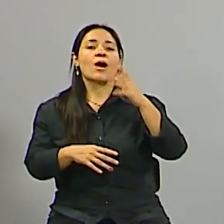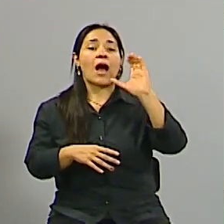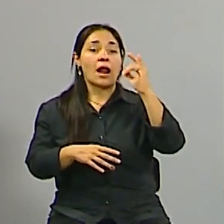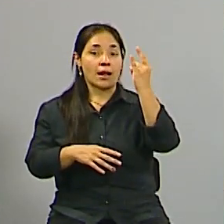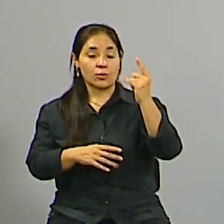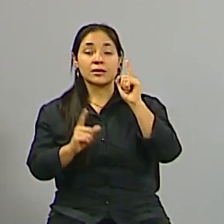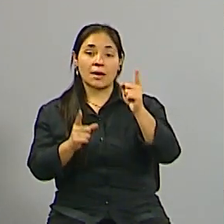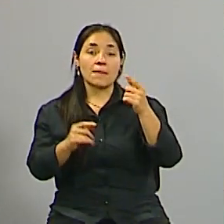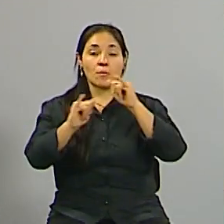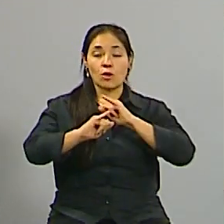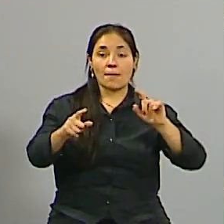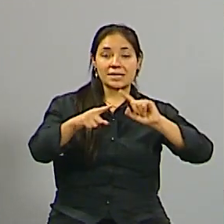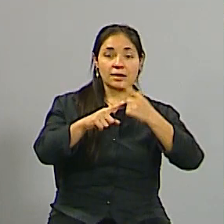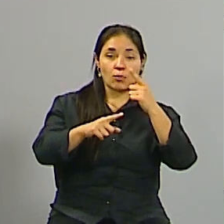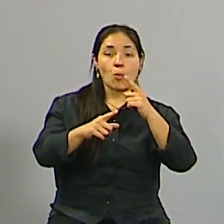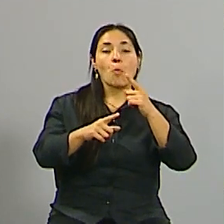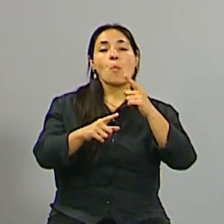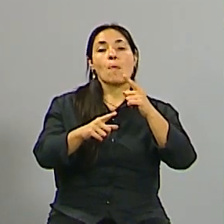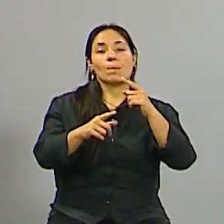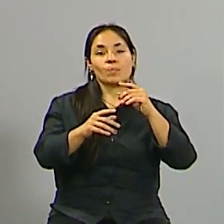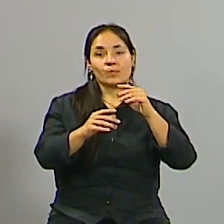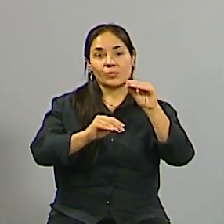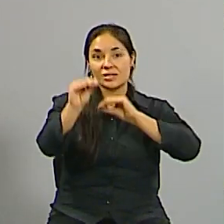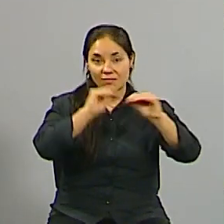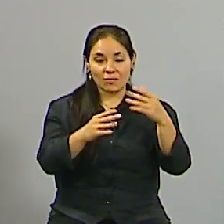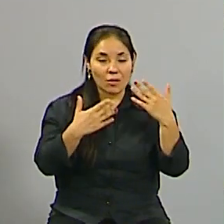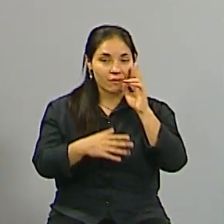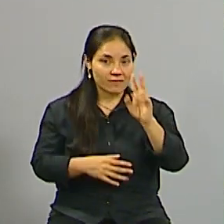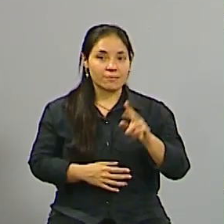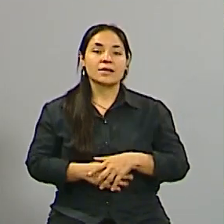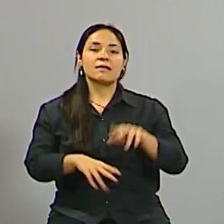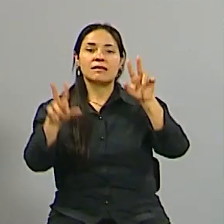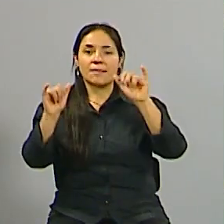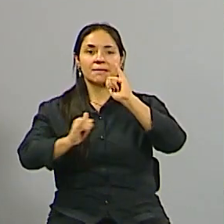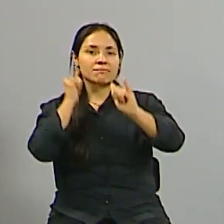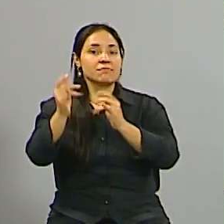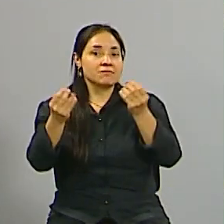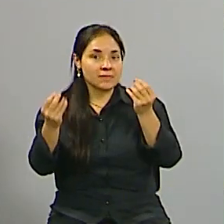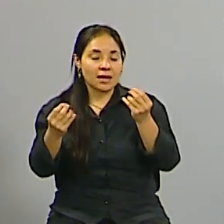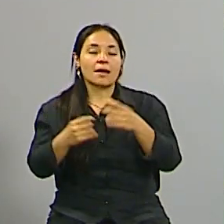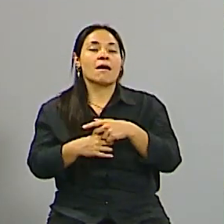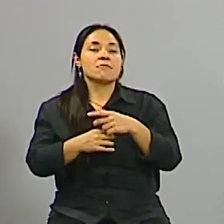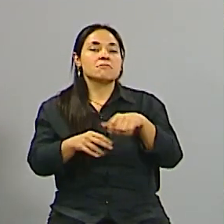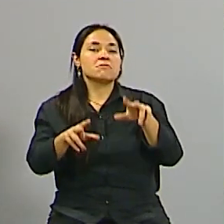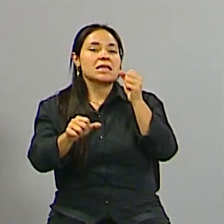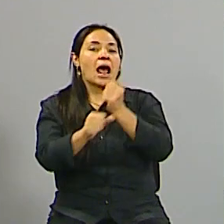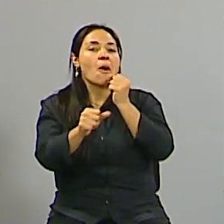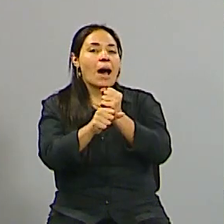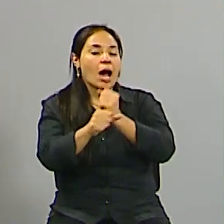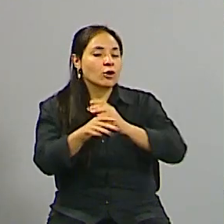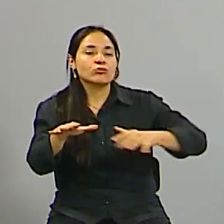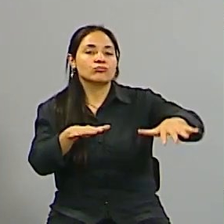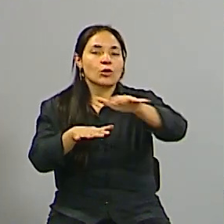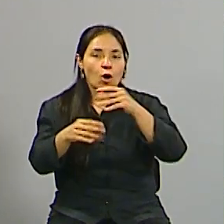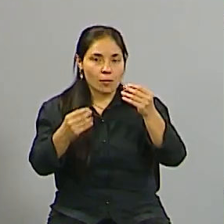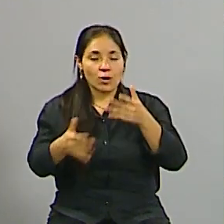Político, lo van a poder hacer. Dijimos que íbamos a hablar del mercado laboral argentino. Lo vamos a hacer con Paula Varela, que es investigadora del